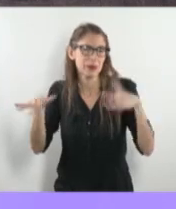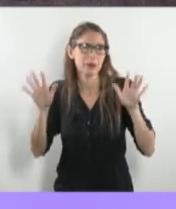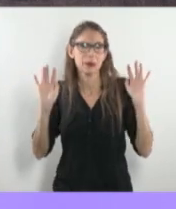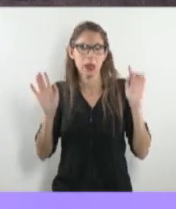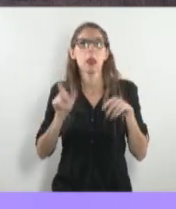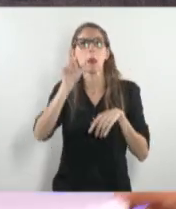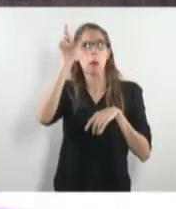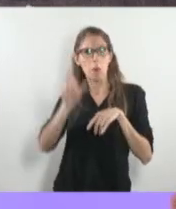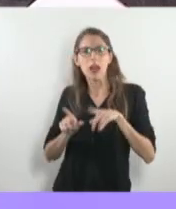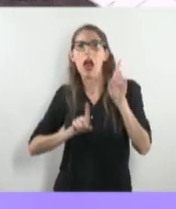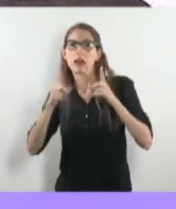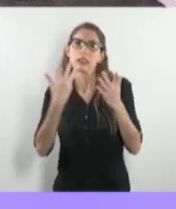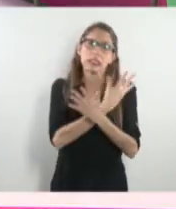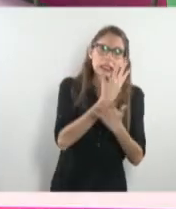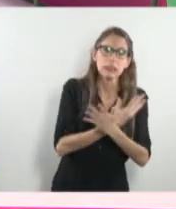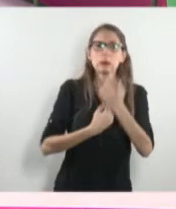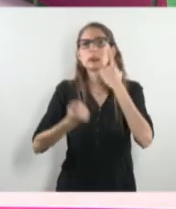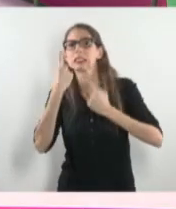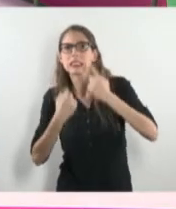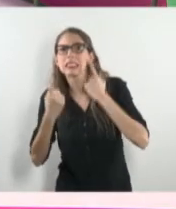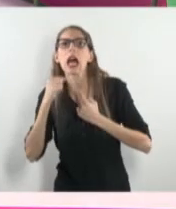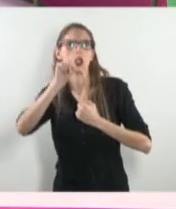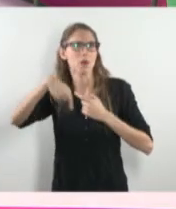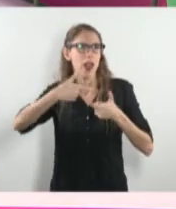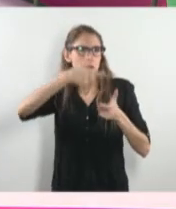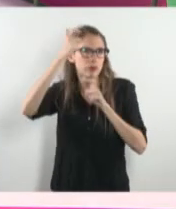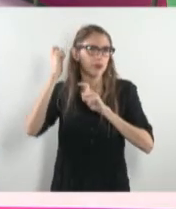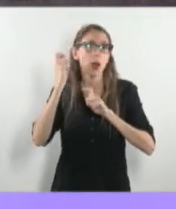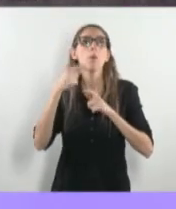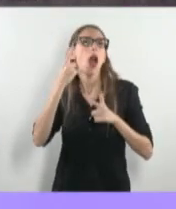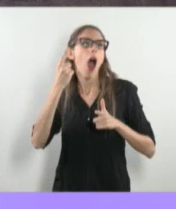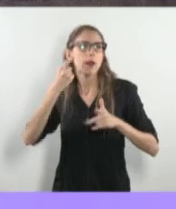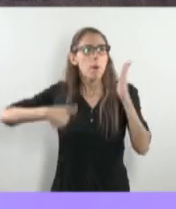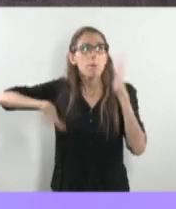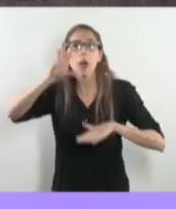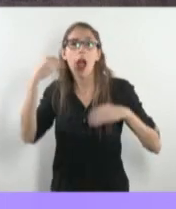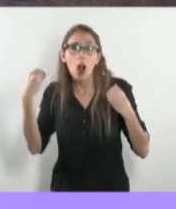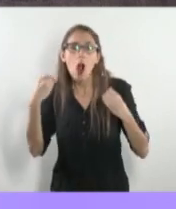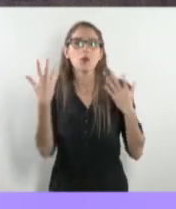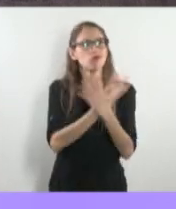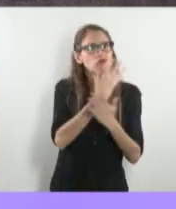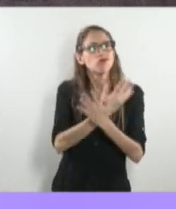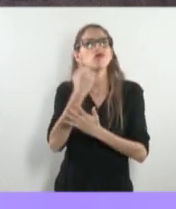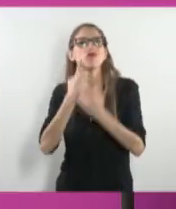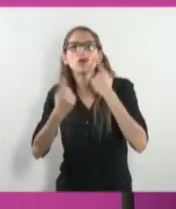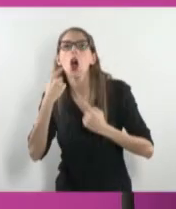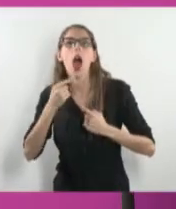pasar entre sufrimiento y llanto, porque nada enseña tanto como el sufrir y el